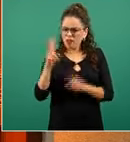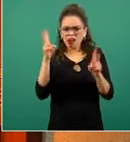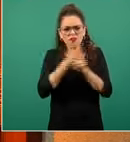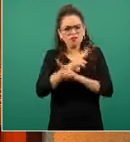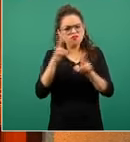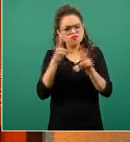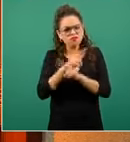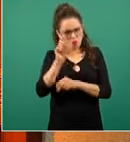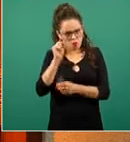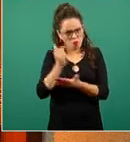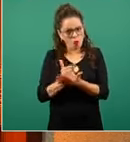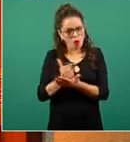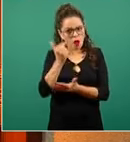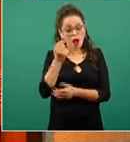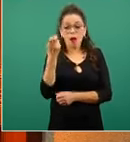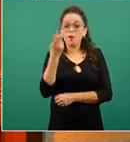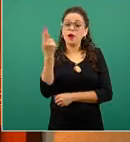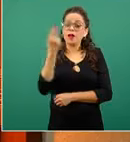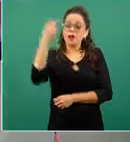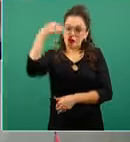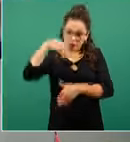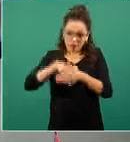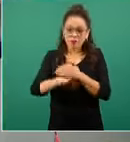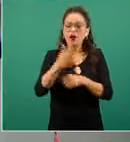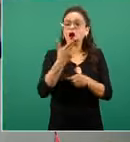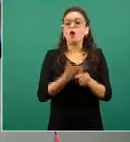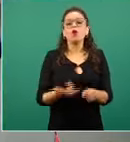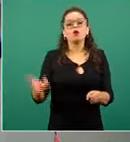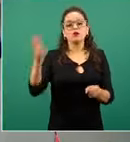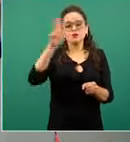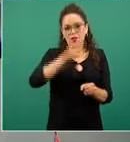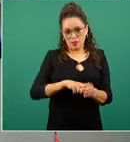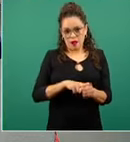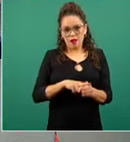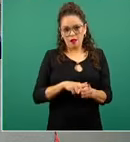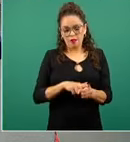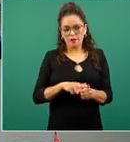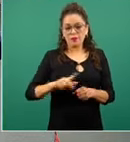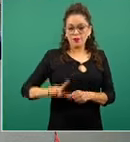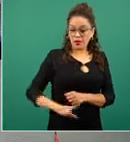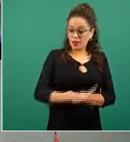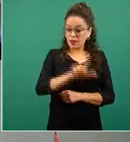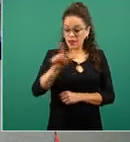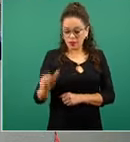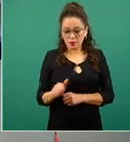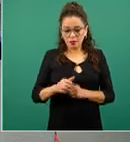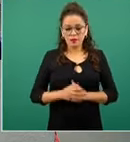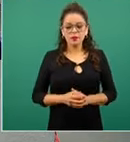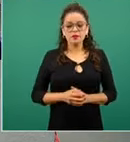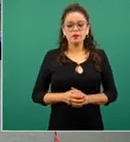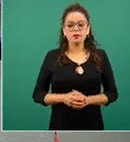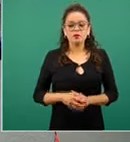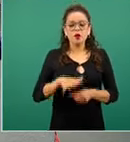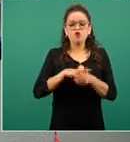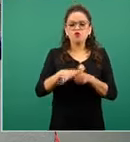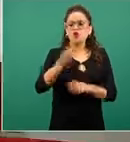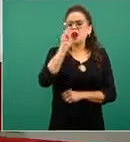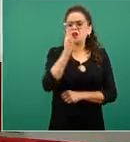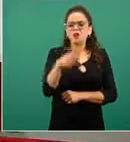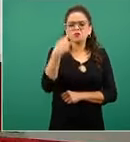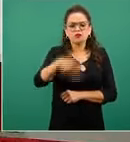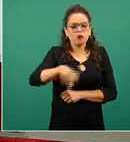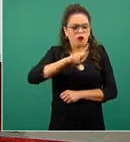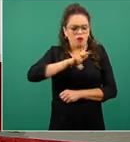este caso y que por lo tanto requirieron de hospitalización y que más allá de cuál sea el agente o el microorganismo que